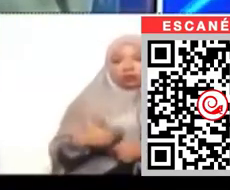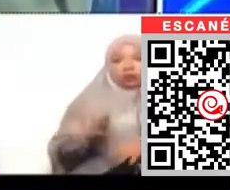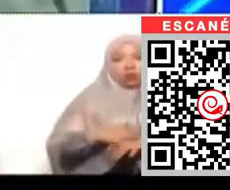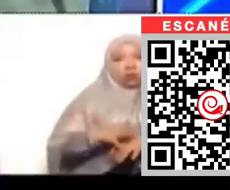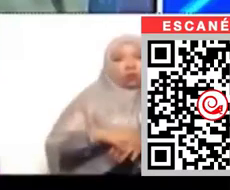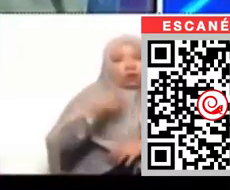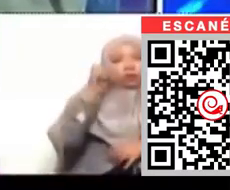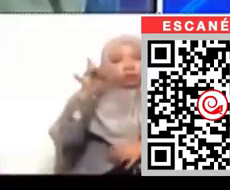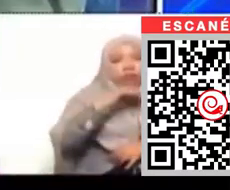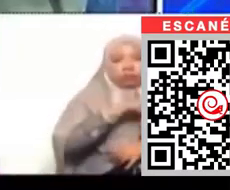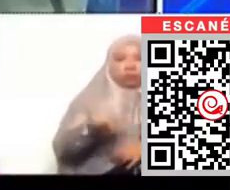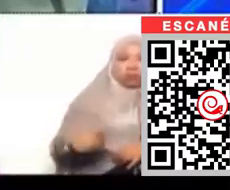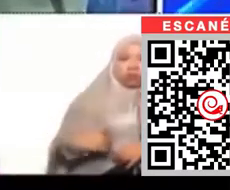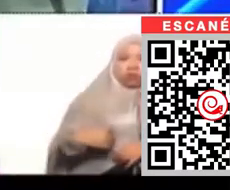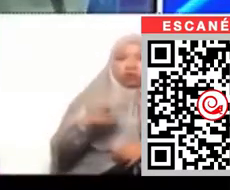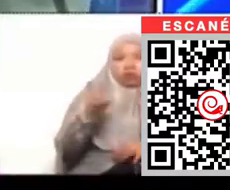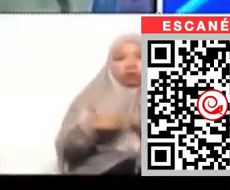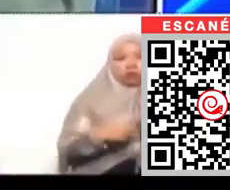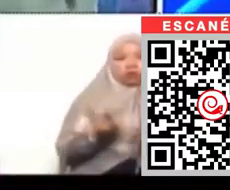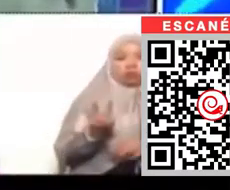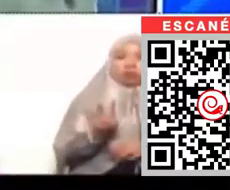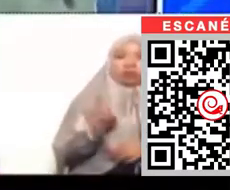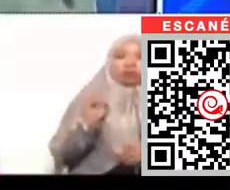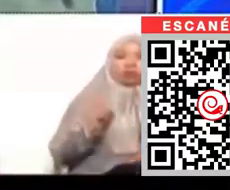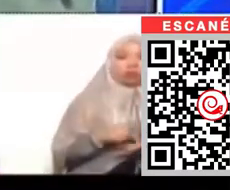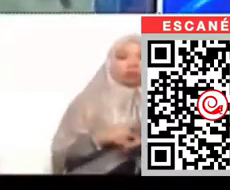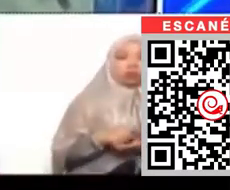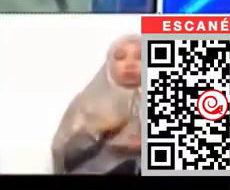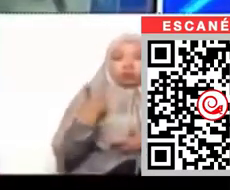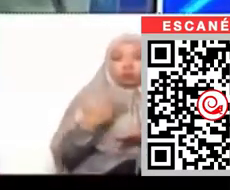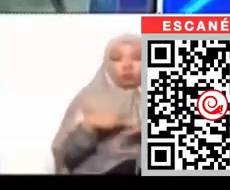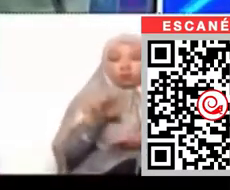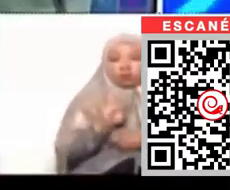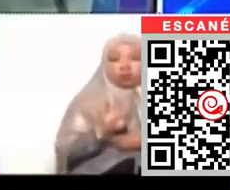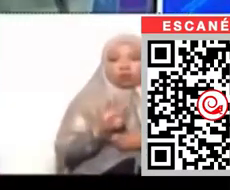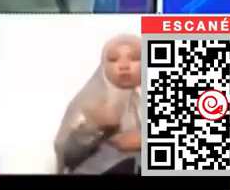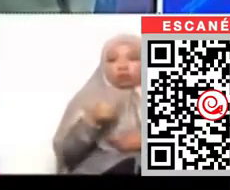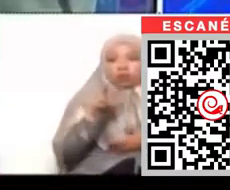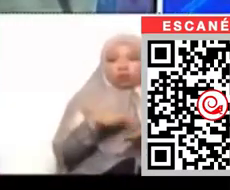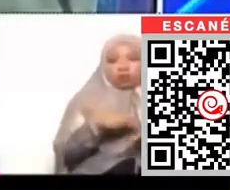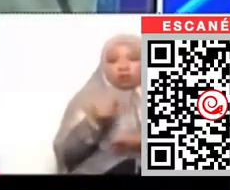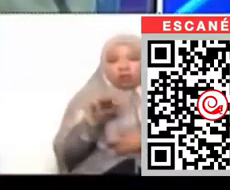conocemos. 2002, 2004, 2014,